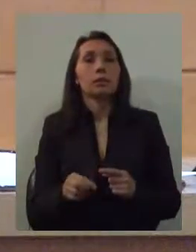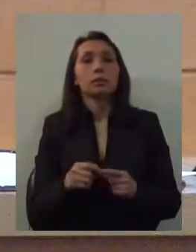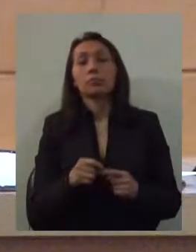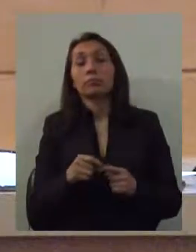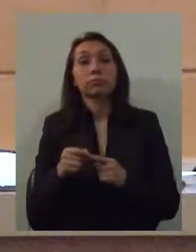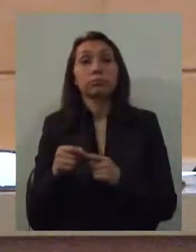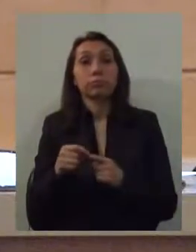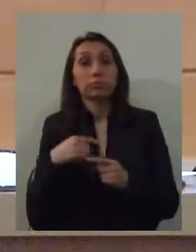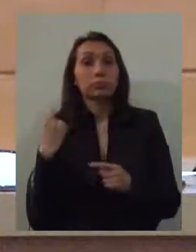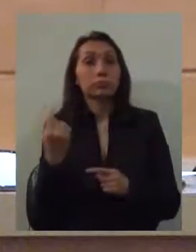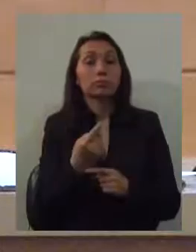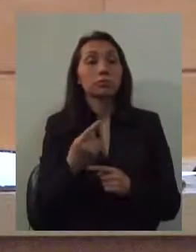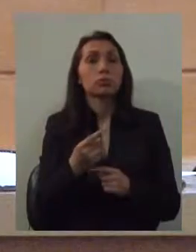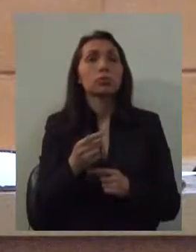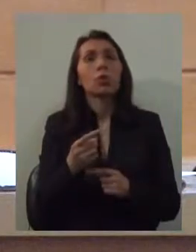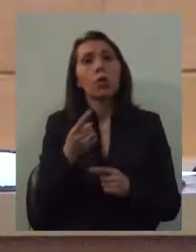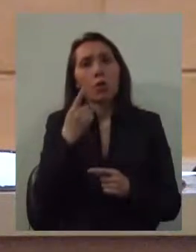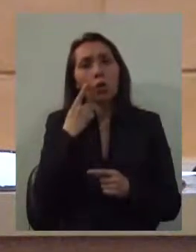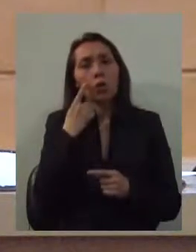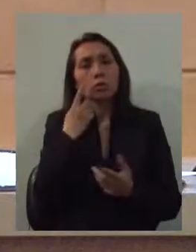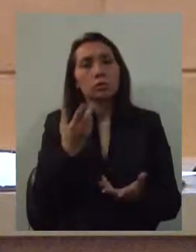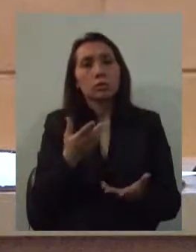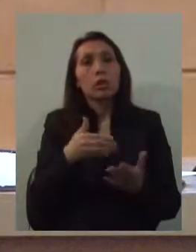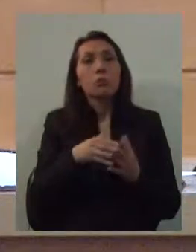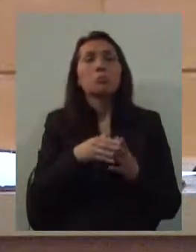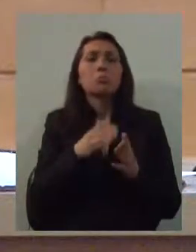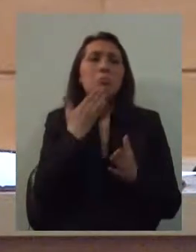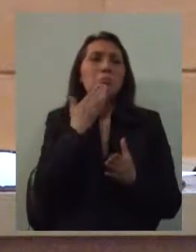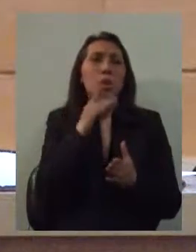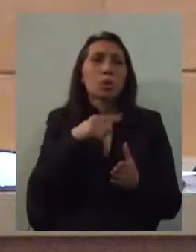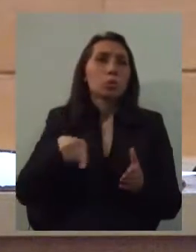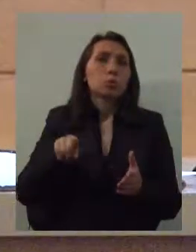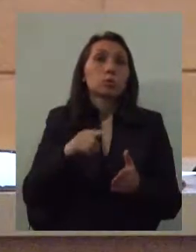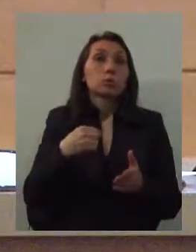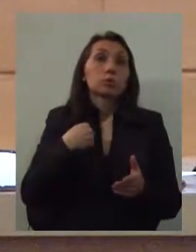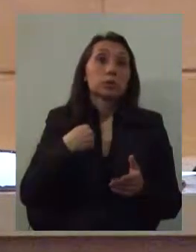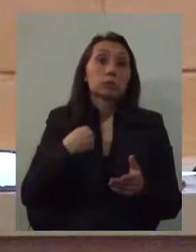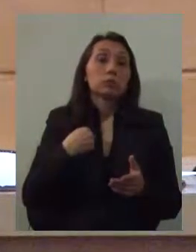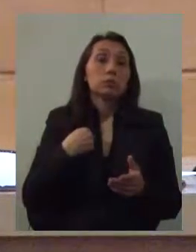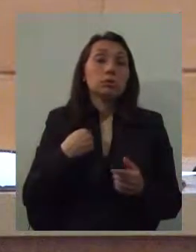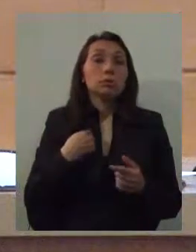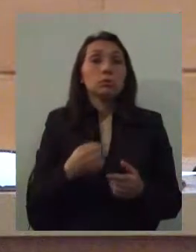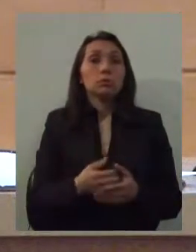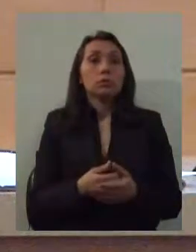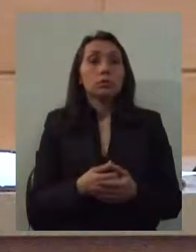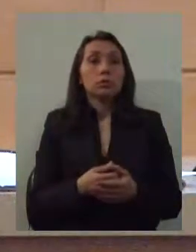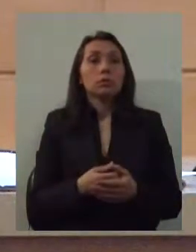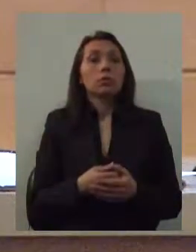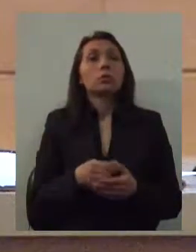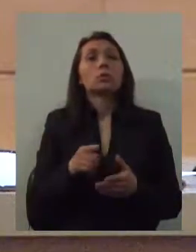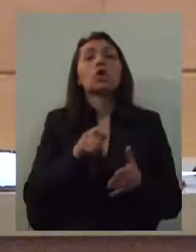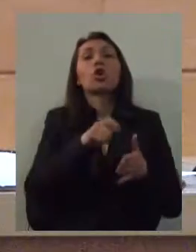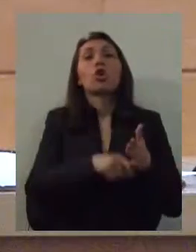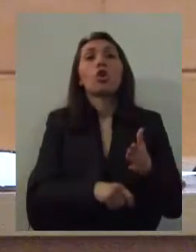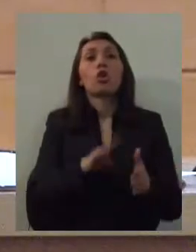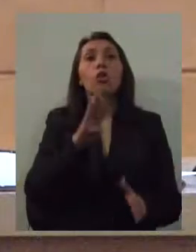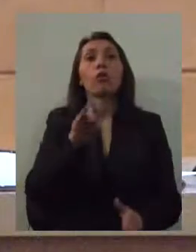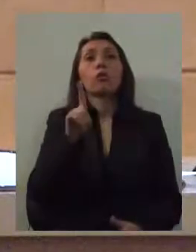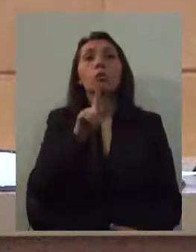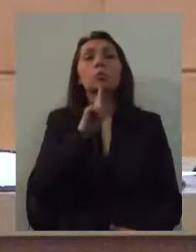el común, el ordinario y conocido mucho mejor por todos ustedes que por yo, que por mí, es el Código de